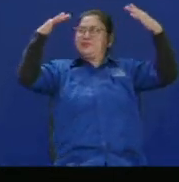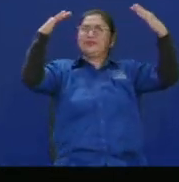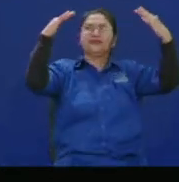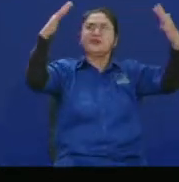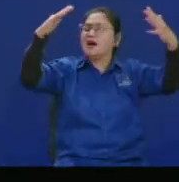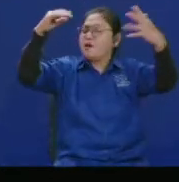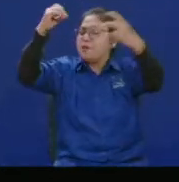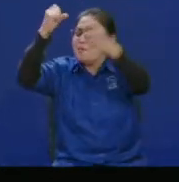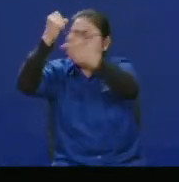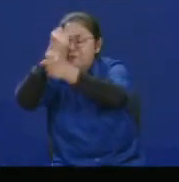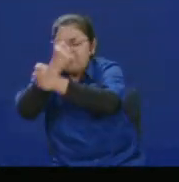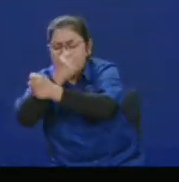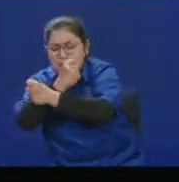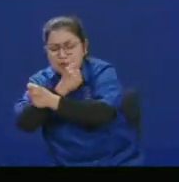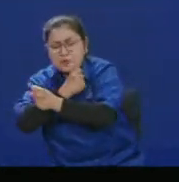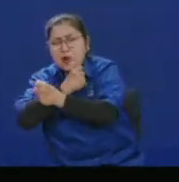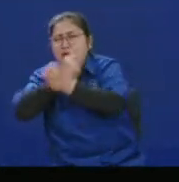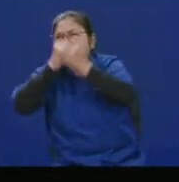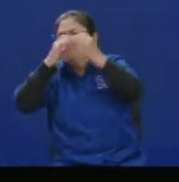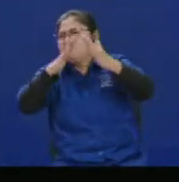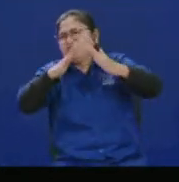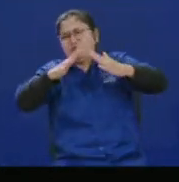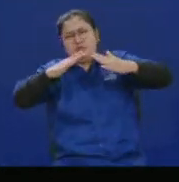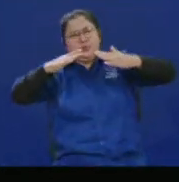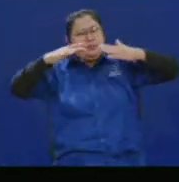amor, exagerado